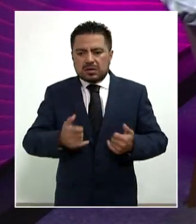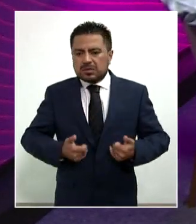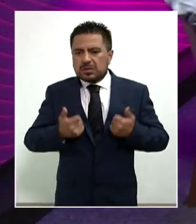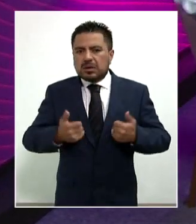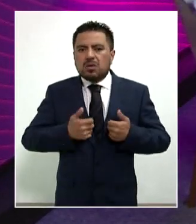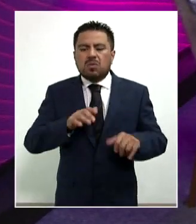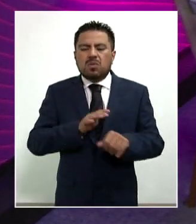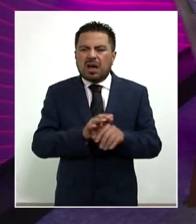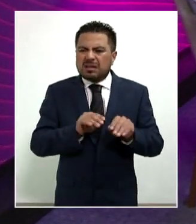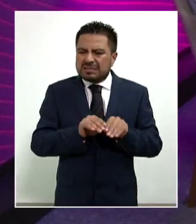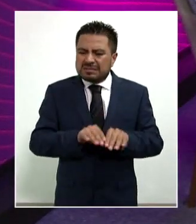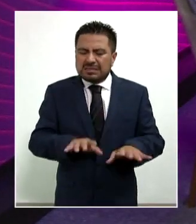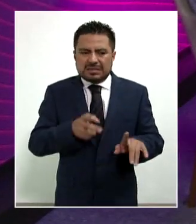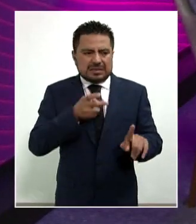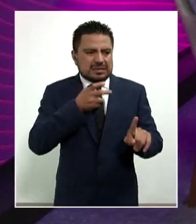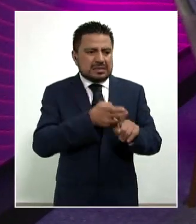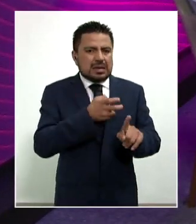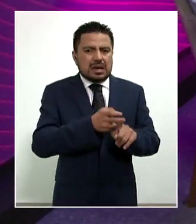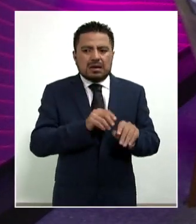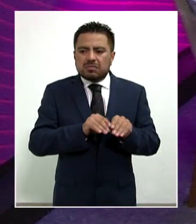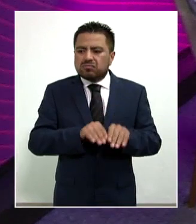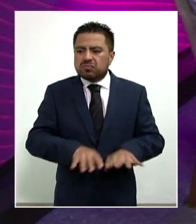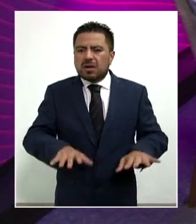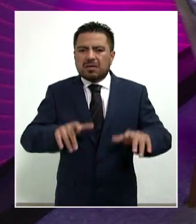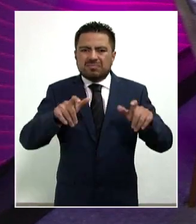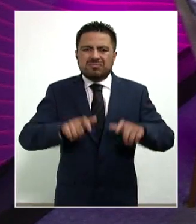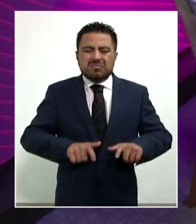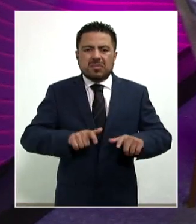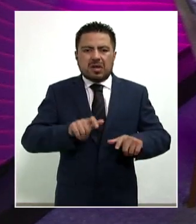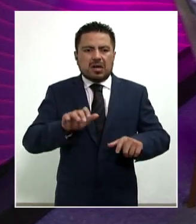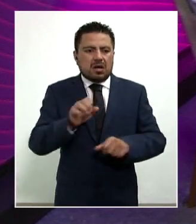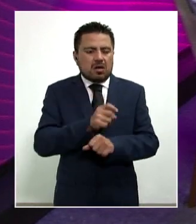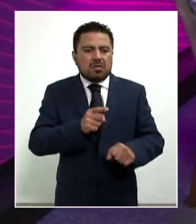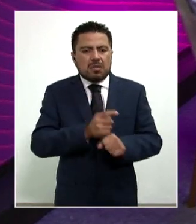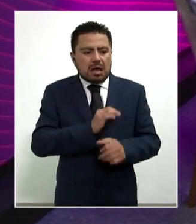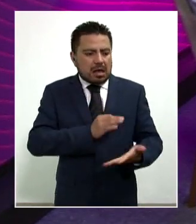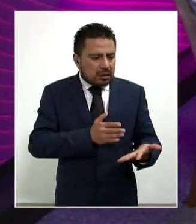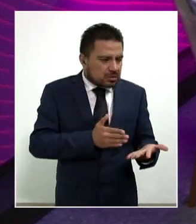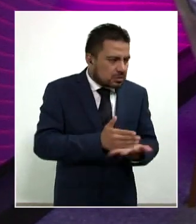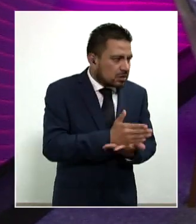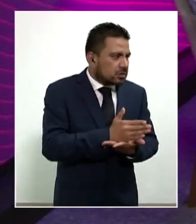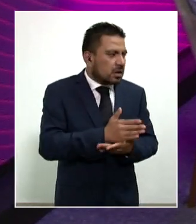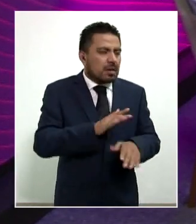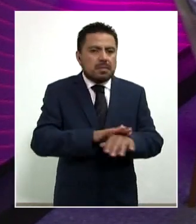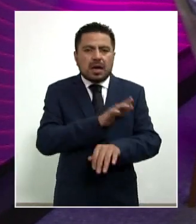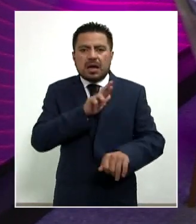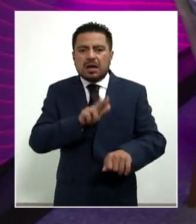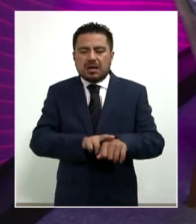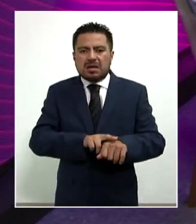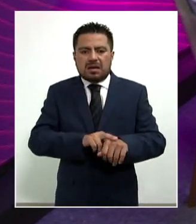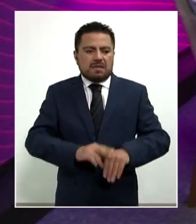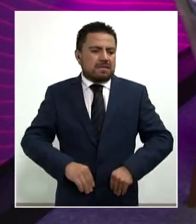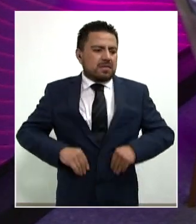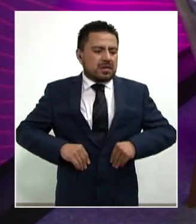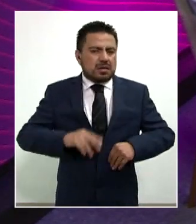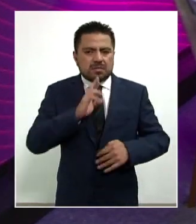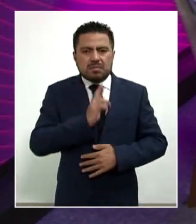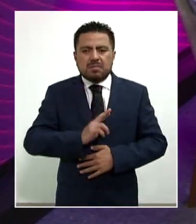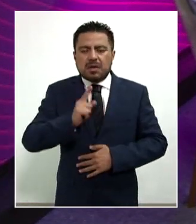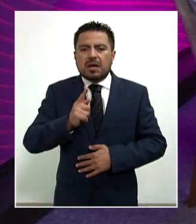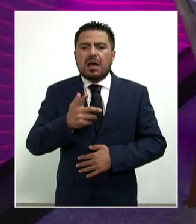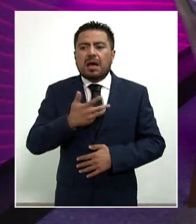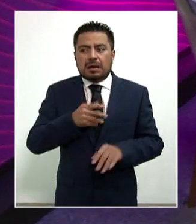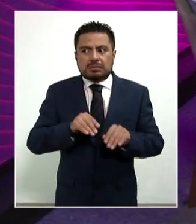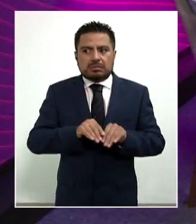¿Qué impacto tiene esto en la distribución de la riqueza y en las posibilidades de acceso a mayores recursos y a una vida digna? Tiene